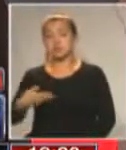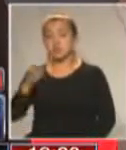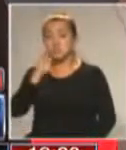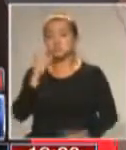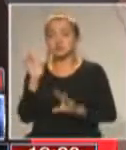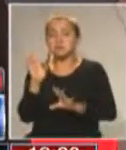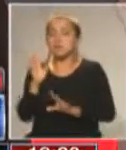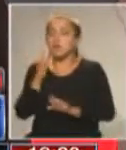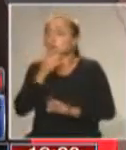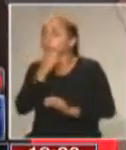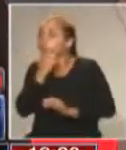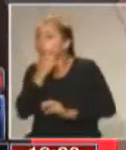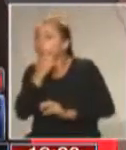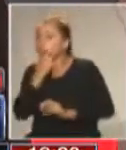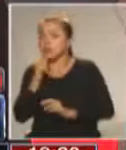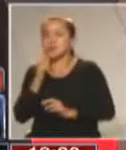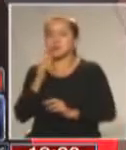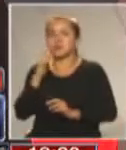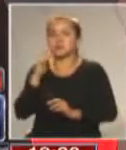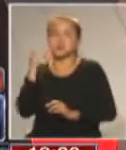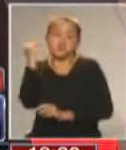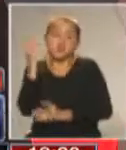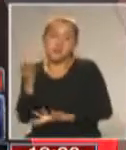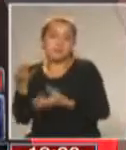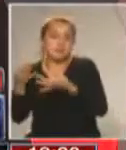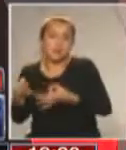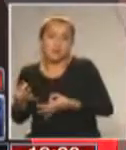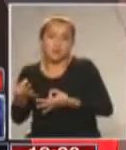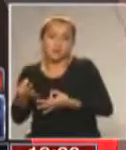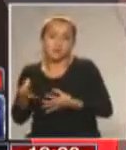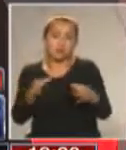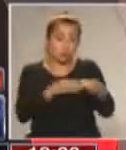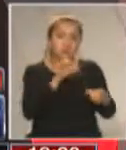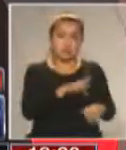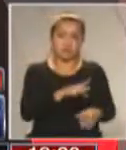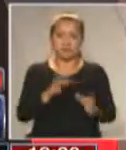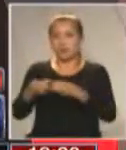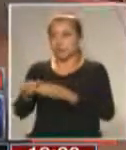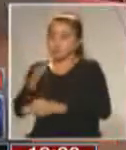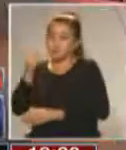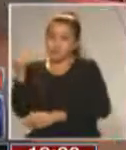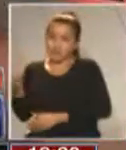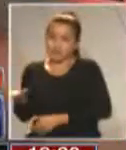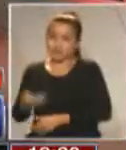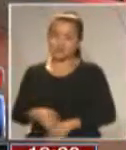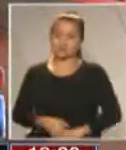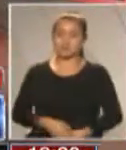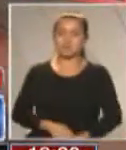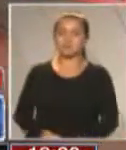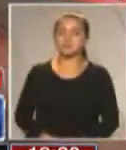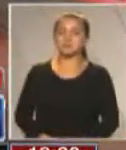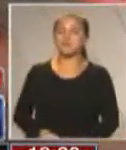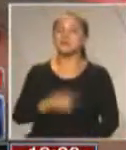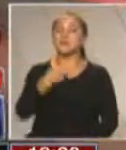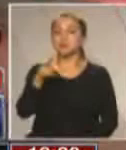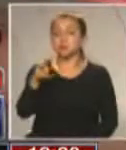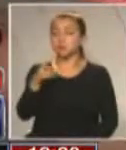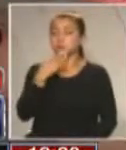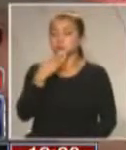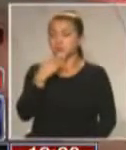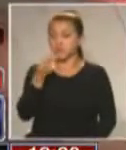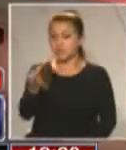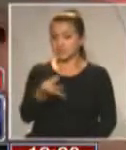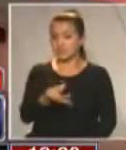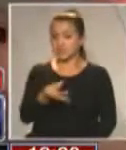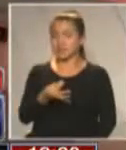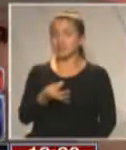que quizás podemos tener o suposiciones que podemos hacer. Uh-huh. Por eso yo creo que son distintos. Ahora, María, tú también lo planteabas. Esto